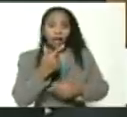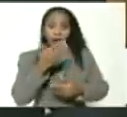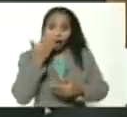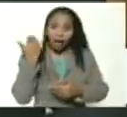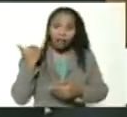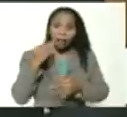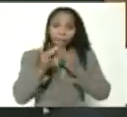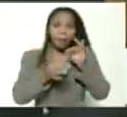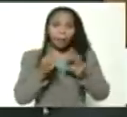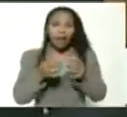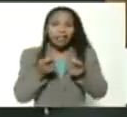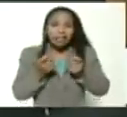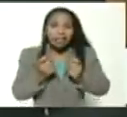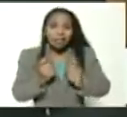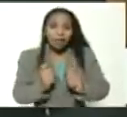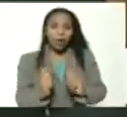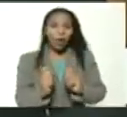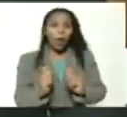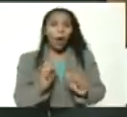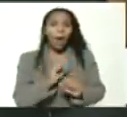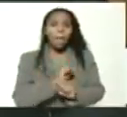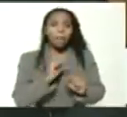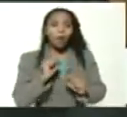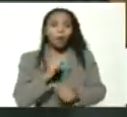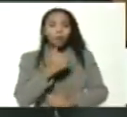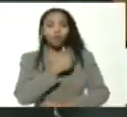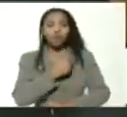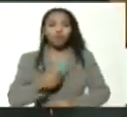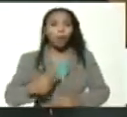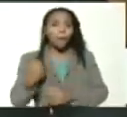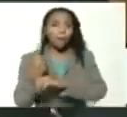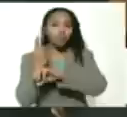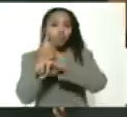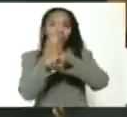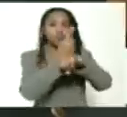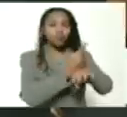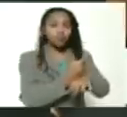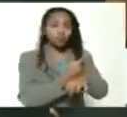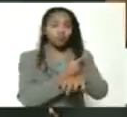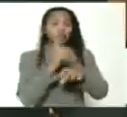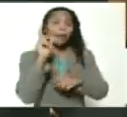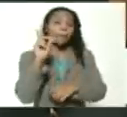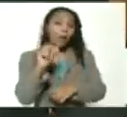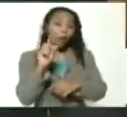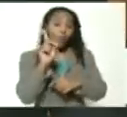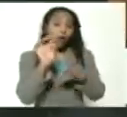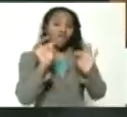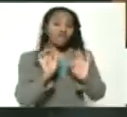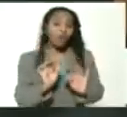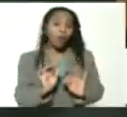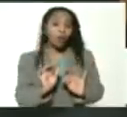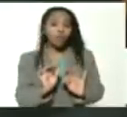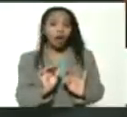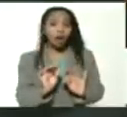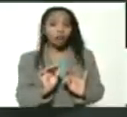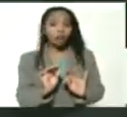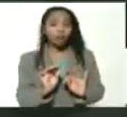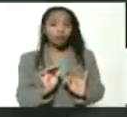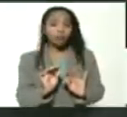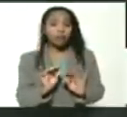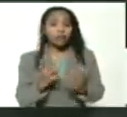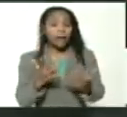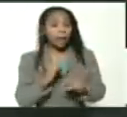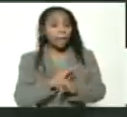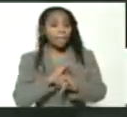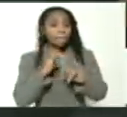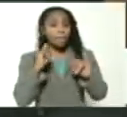el intento de magnicidio al jefe de Estado con drones, obviamente también una acción insurreccional que